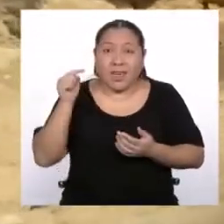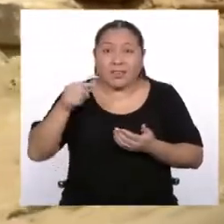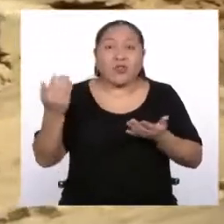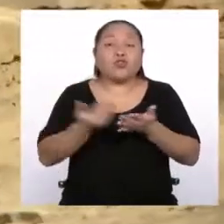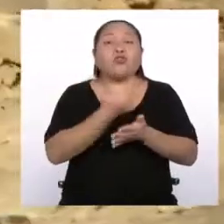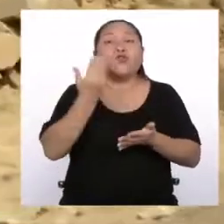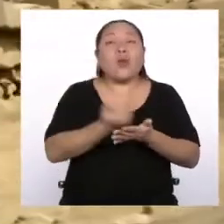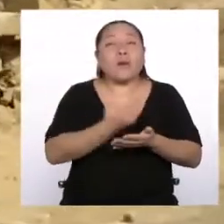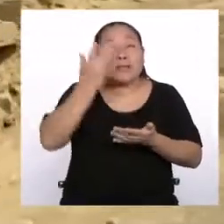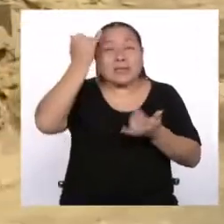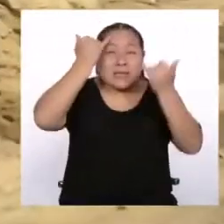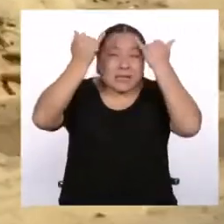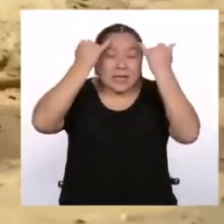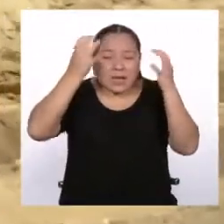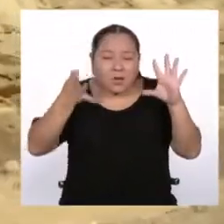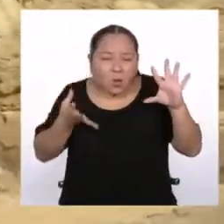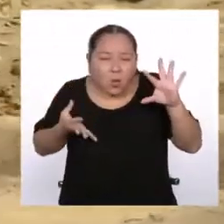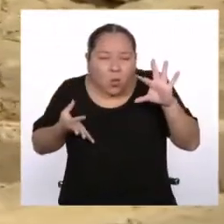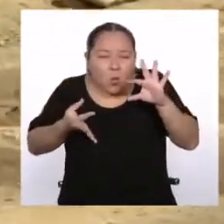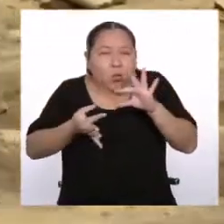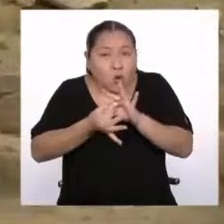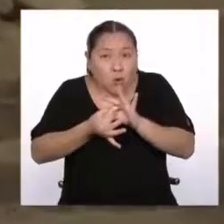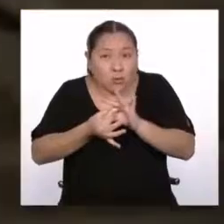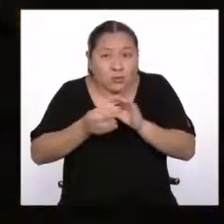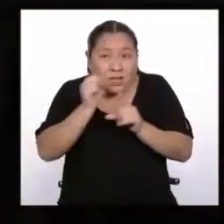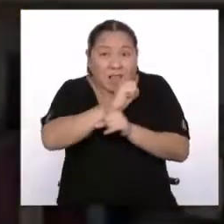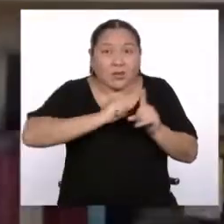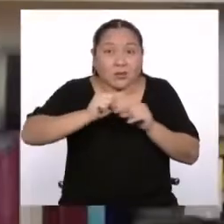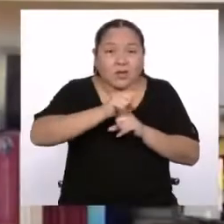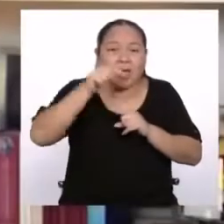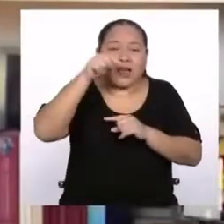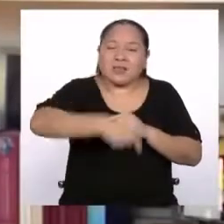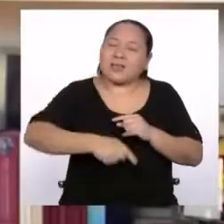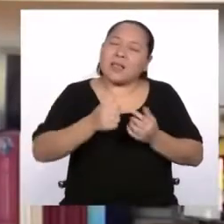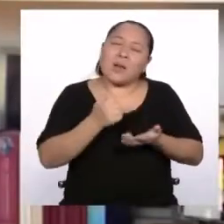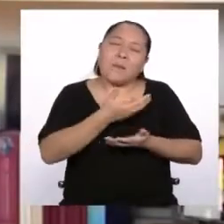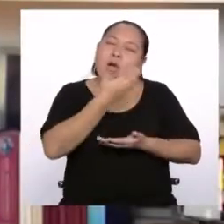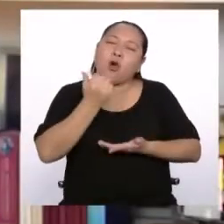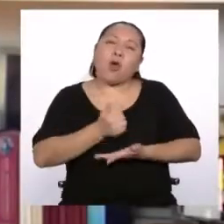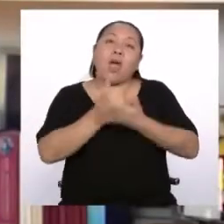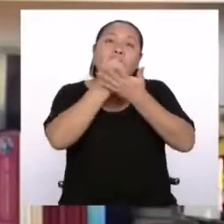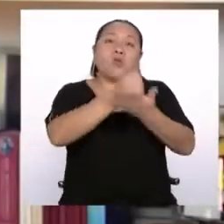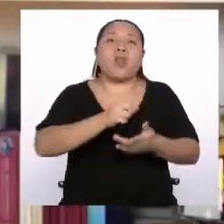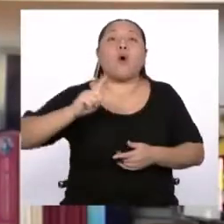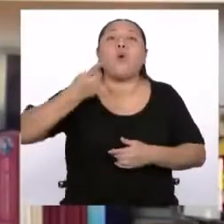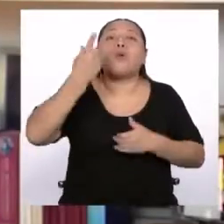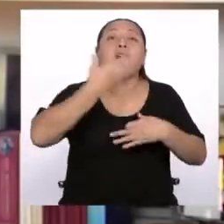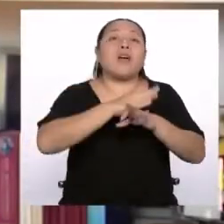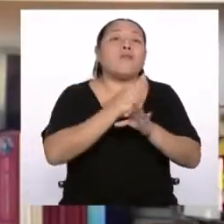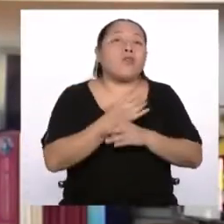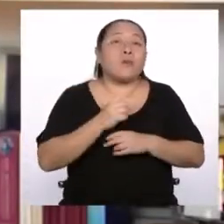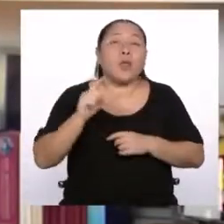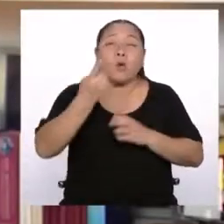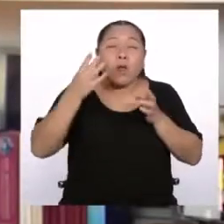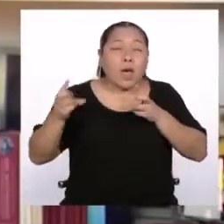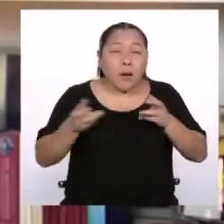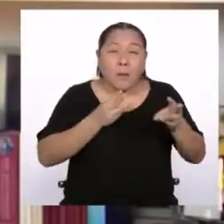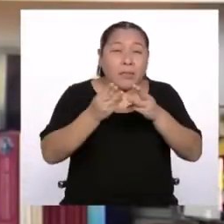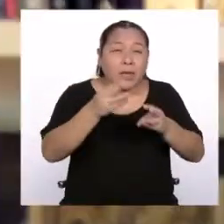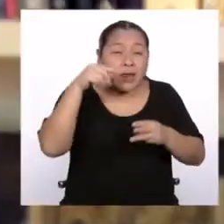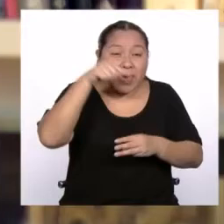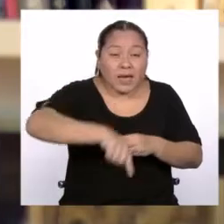nuevos vínculos ciudadanos, yo creo que es el camino para las huacas de Lima. Es la única forma por la